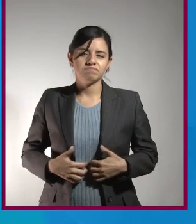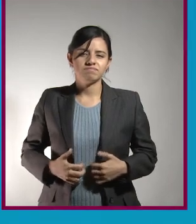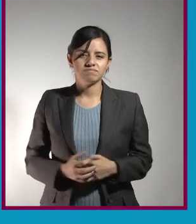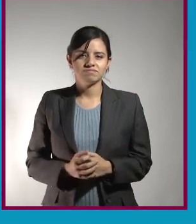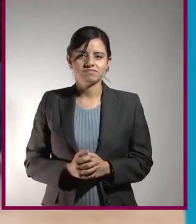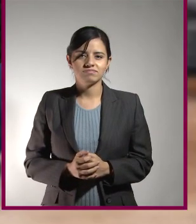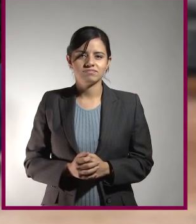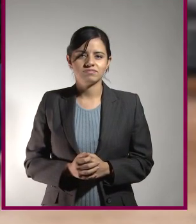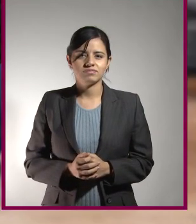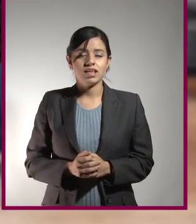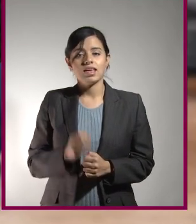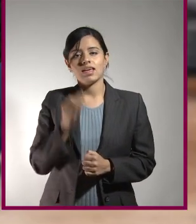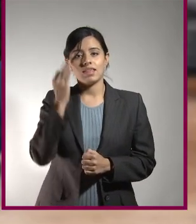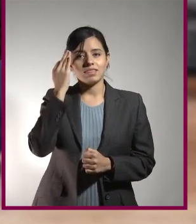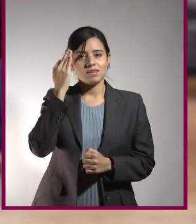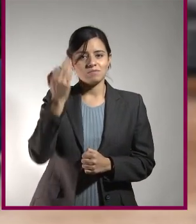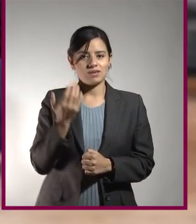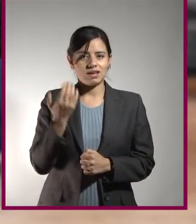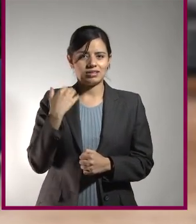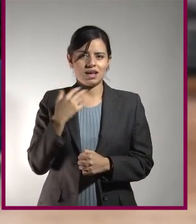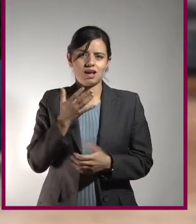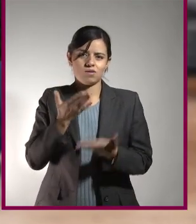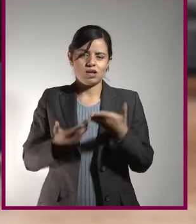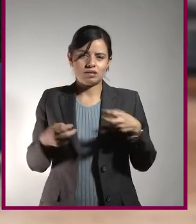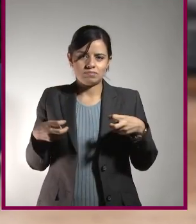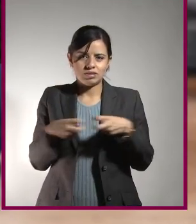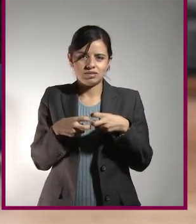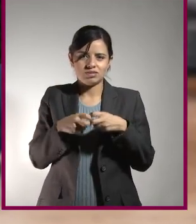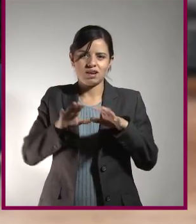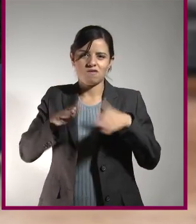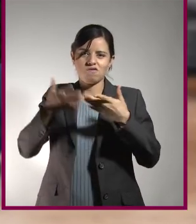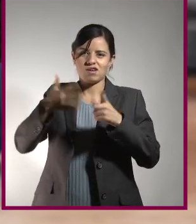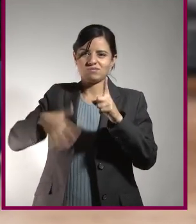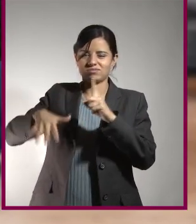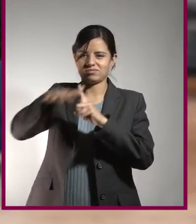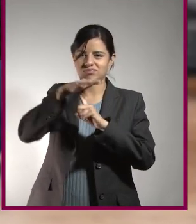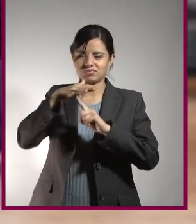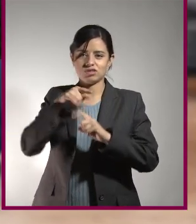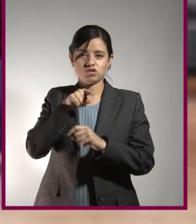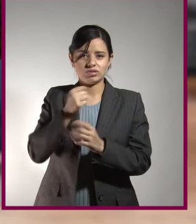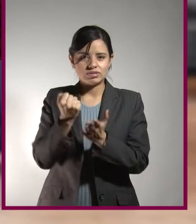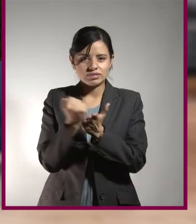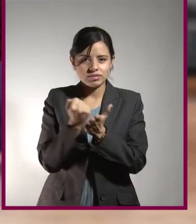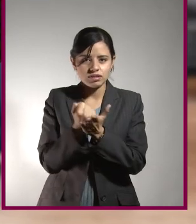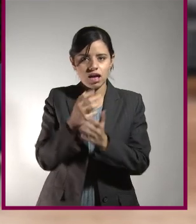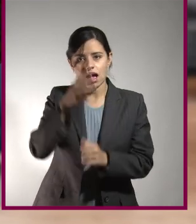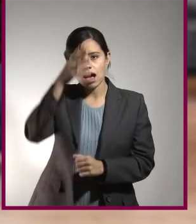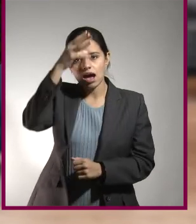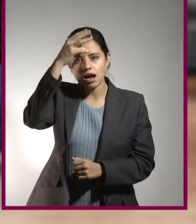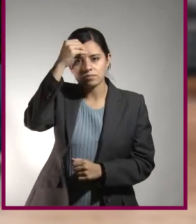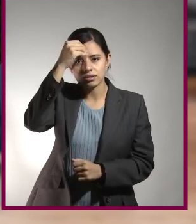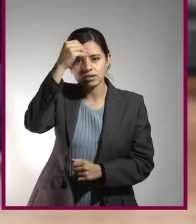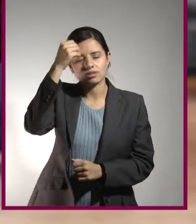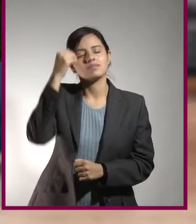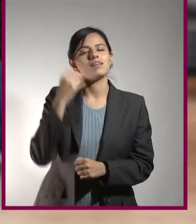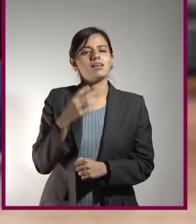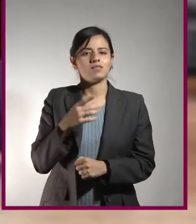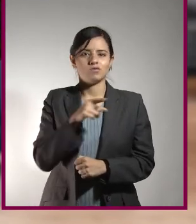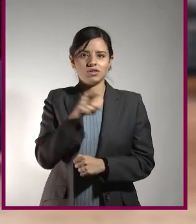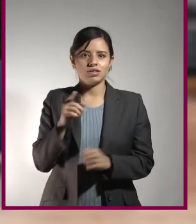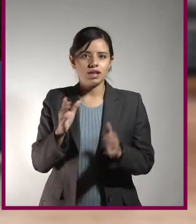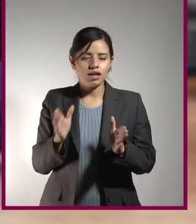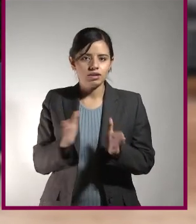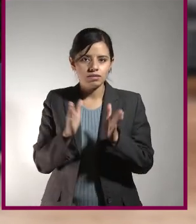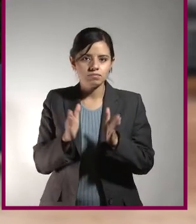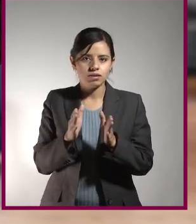nada. En tiempos donde hay mucha presión externa e interna para producir, para aprender, me anima mucho